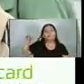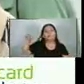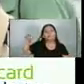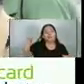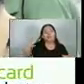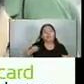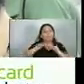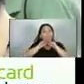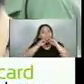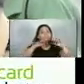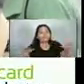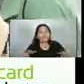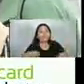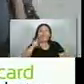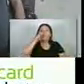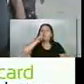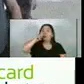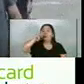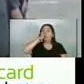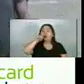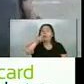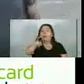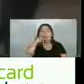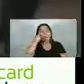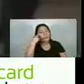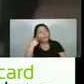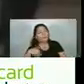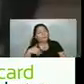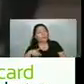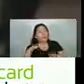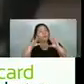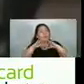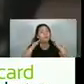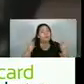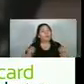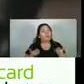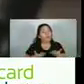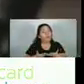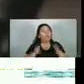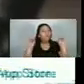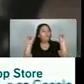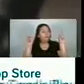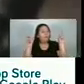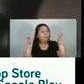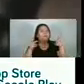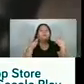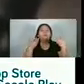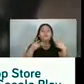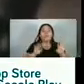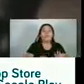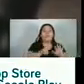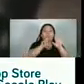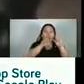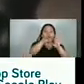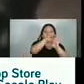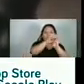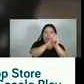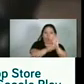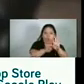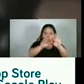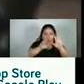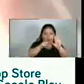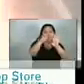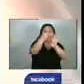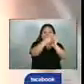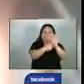la epidemia del tabaquismo es una de las mayores amenazas que ha enfrentado el mundo y se relaciona con 6 de las 8 principales muertes en